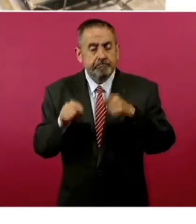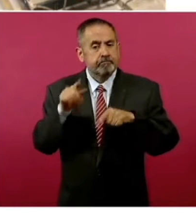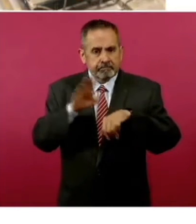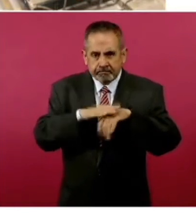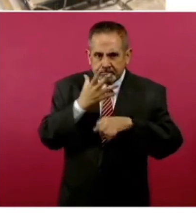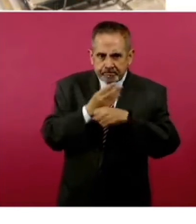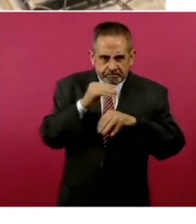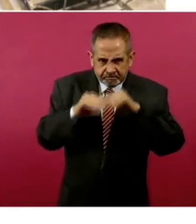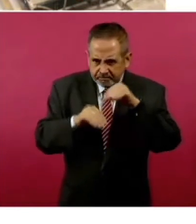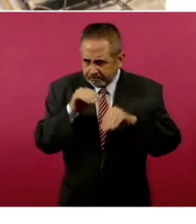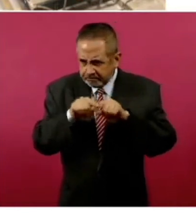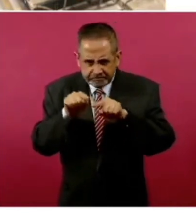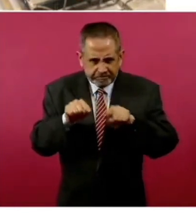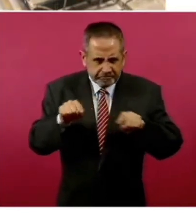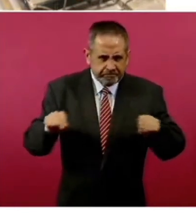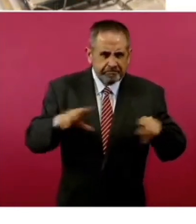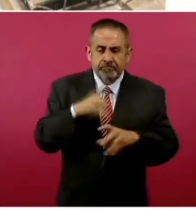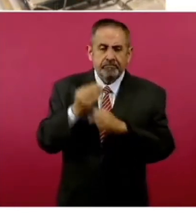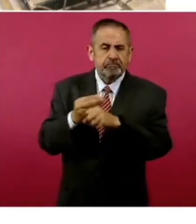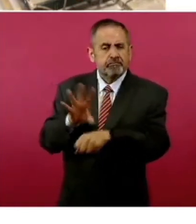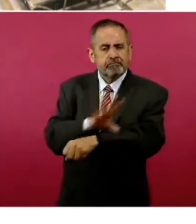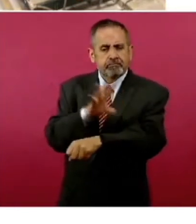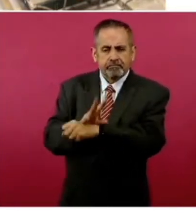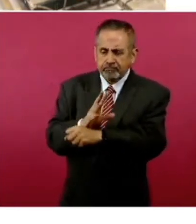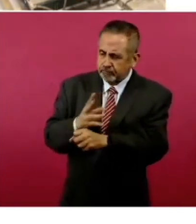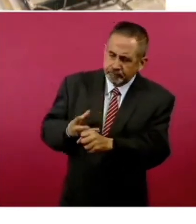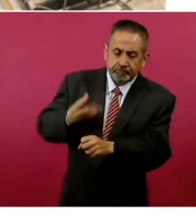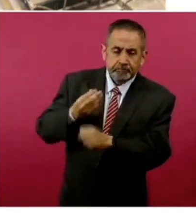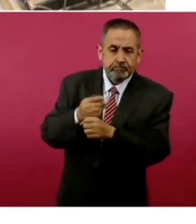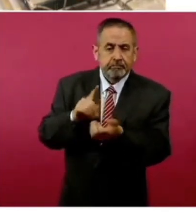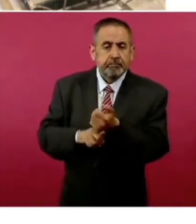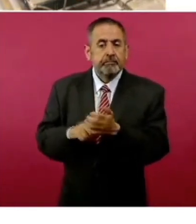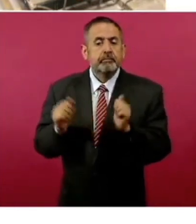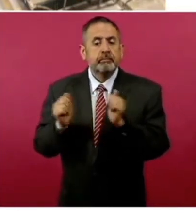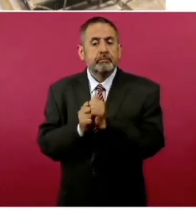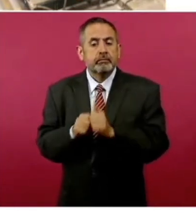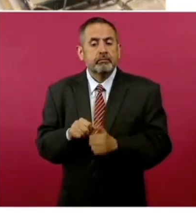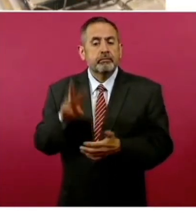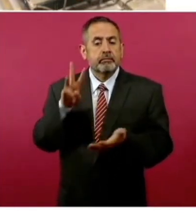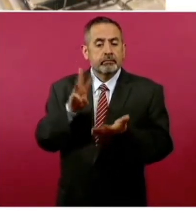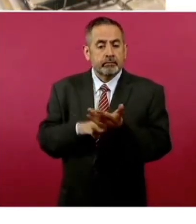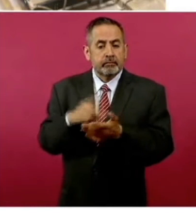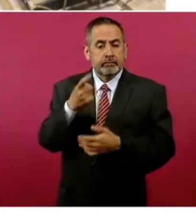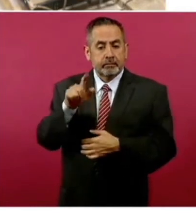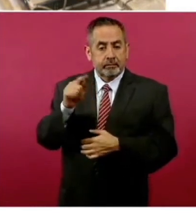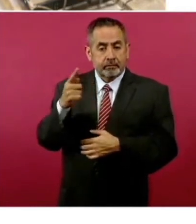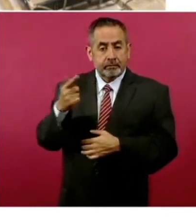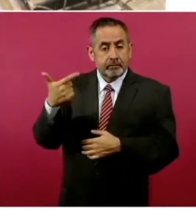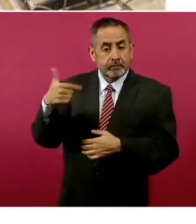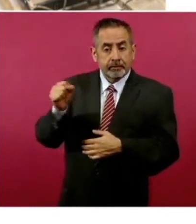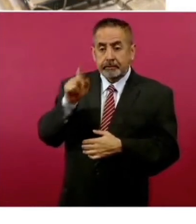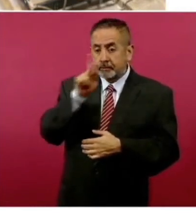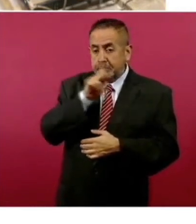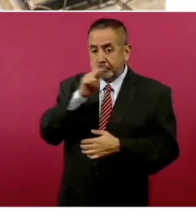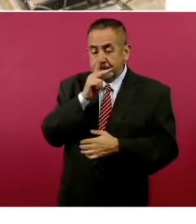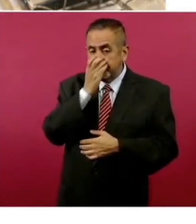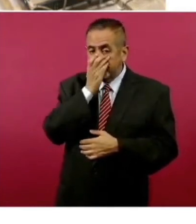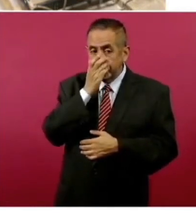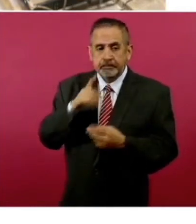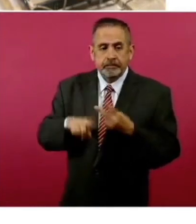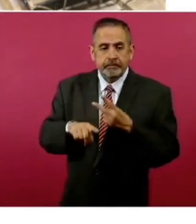acciones en materia de equipos electromecánicos con la intervención de tres mil ciento setenta y un tomas de gases de oxígeno medicinal